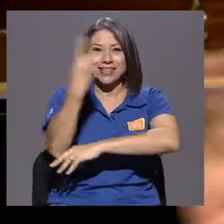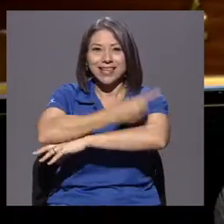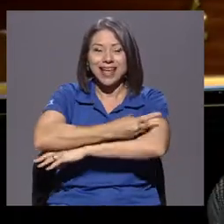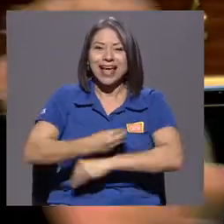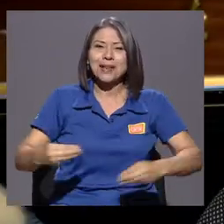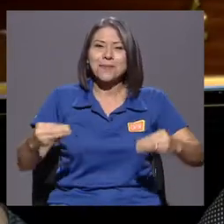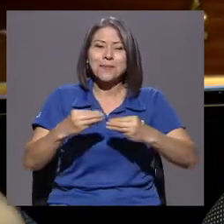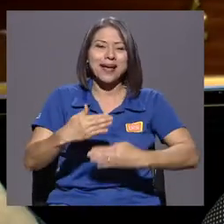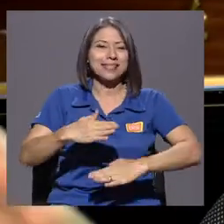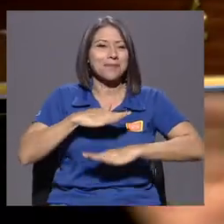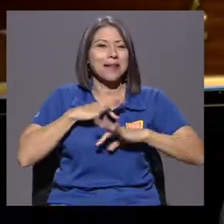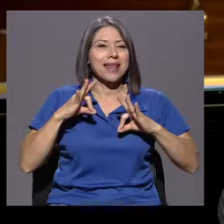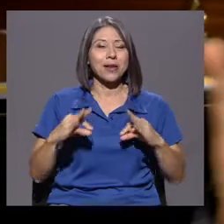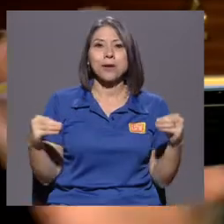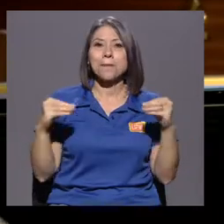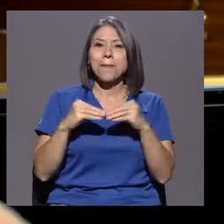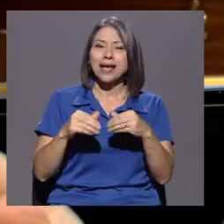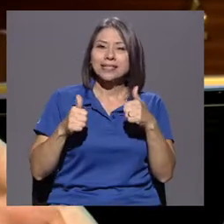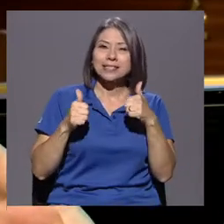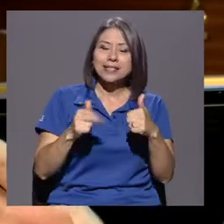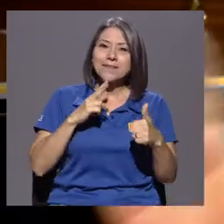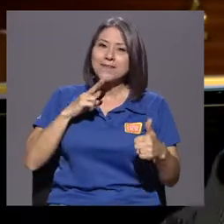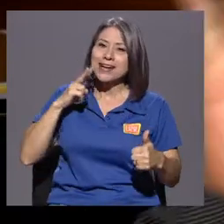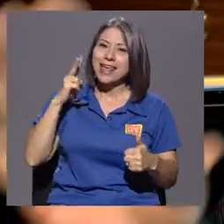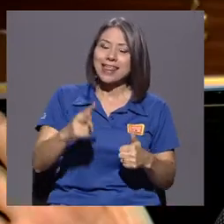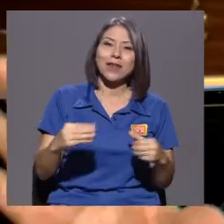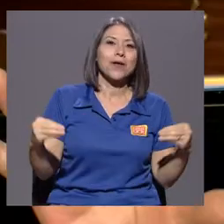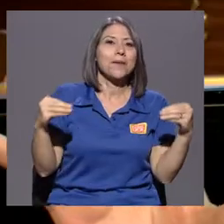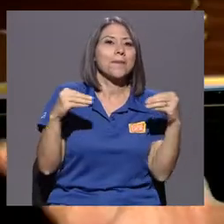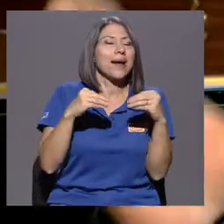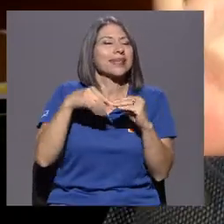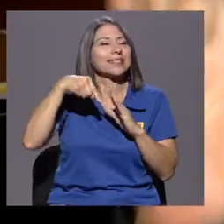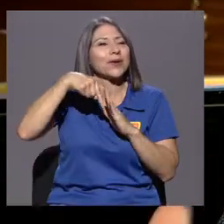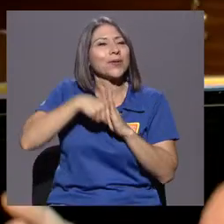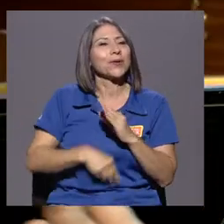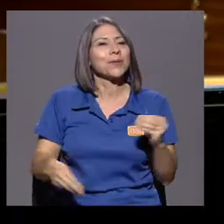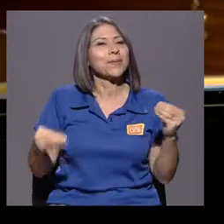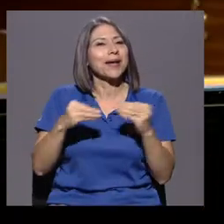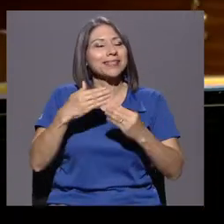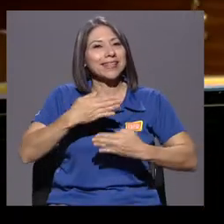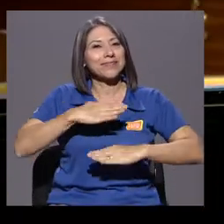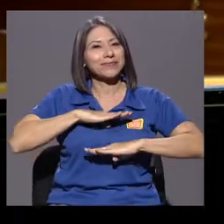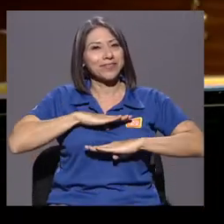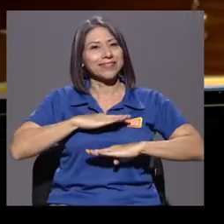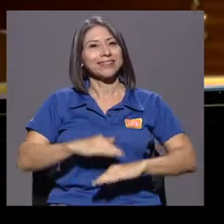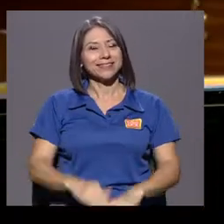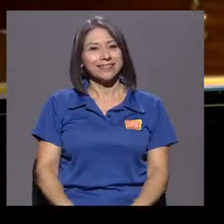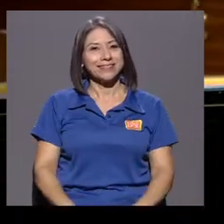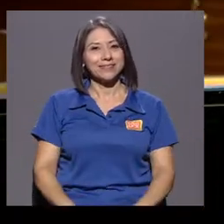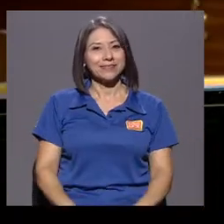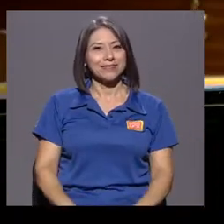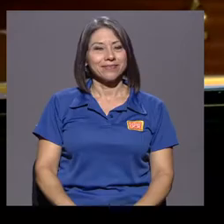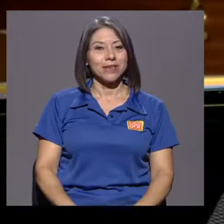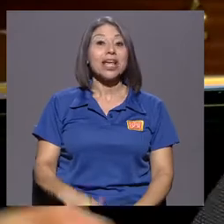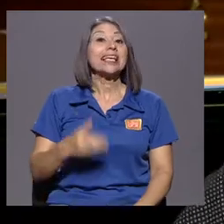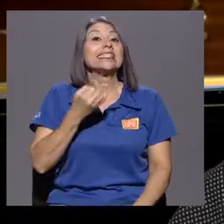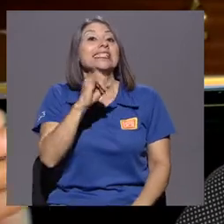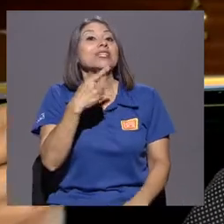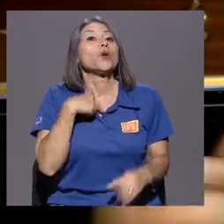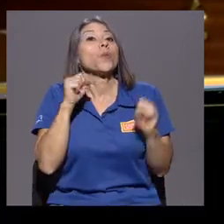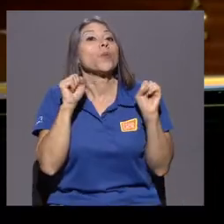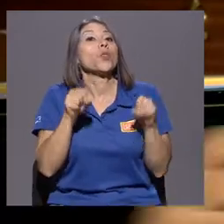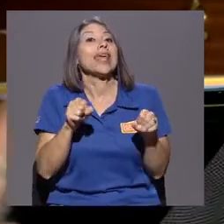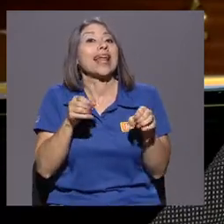el más lúcido el más verdadero el más fondo y el más satisfactorio cuando llega si lo pudiera